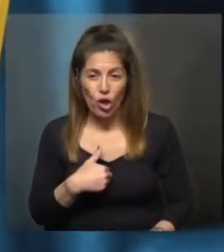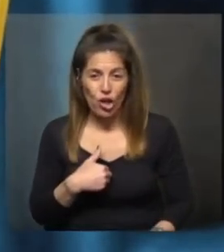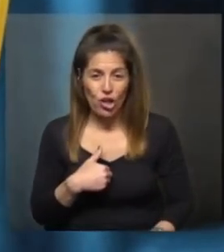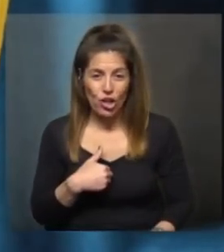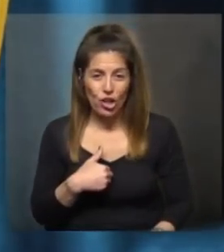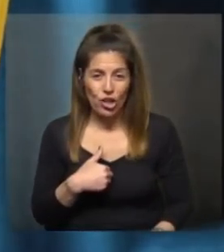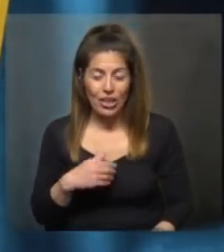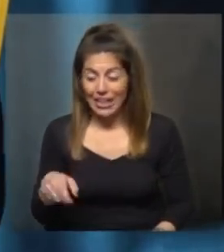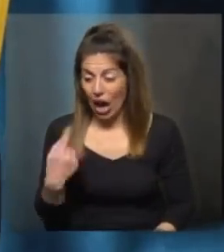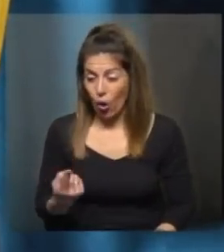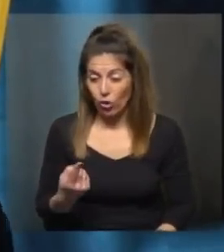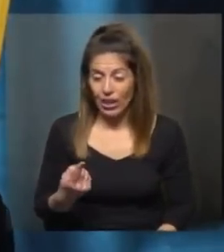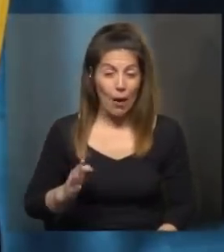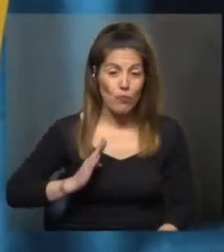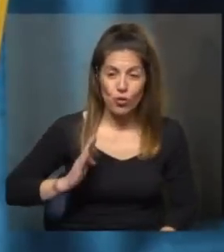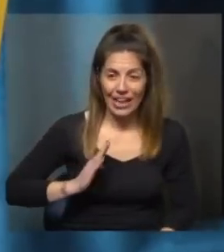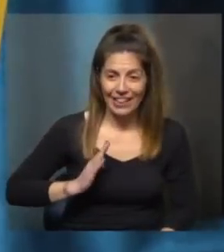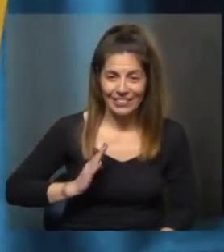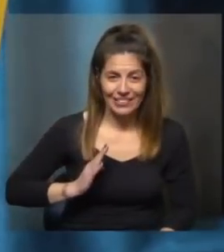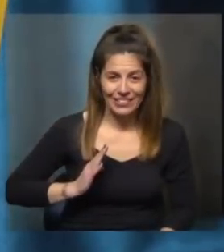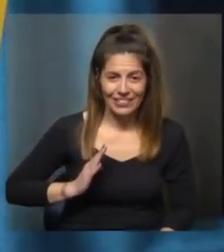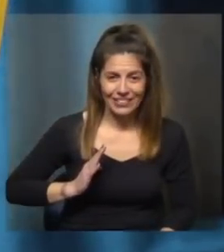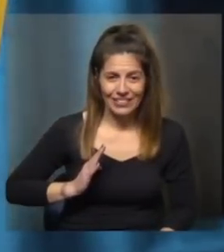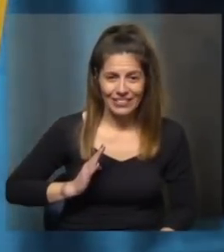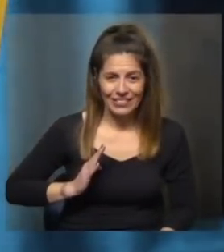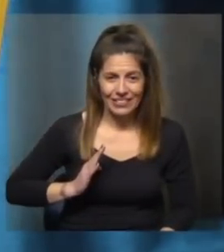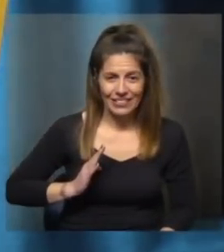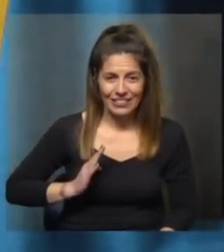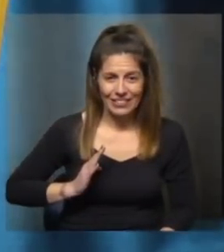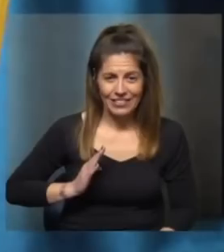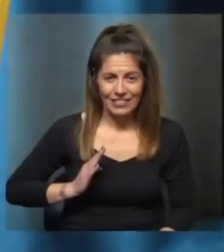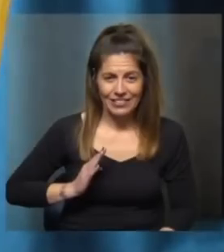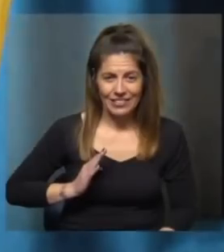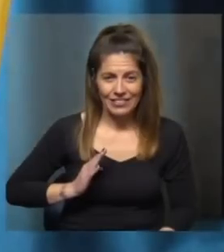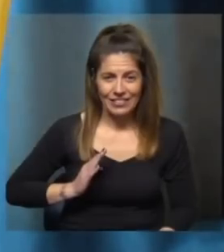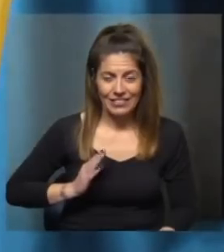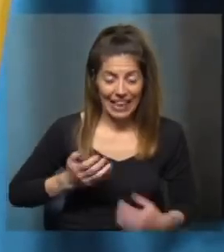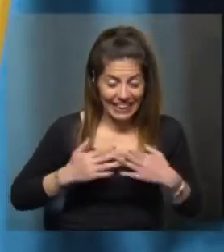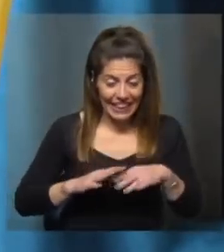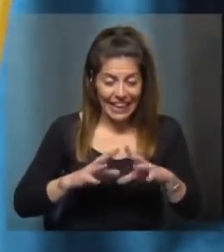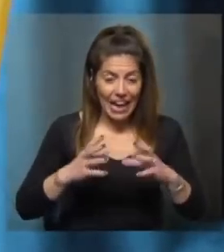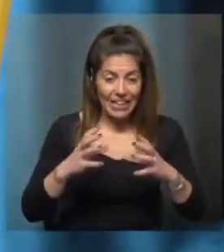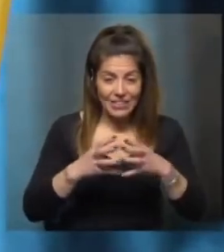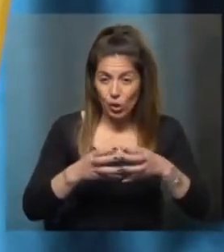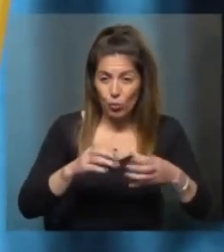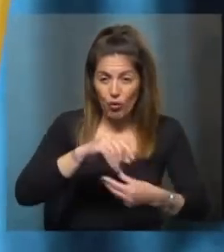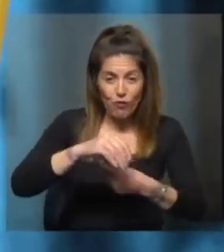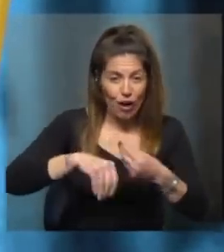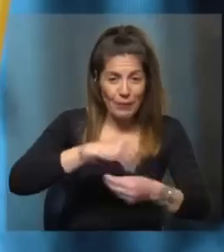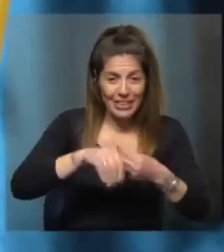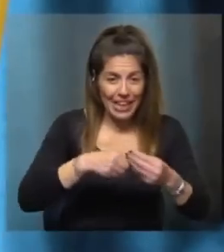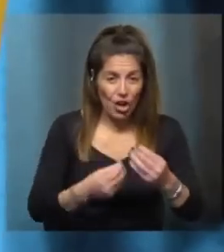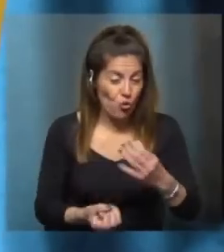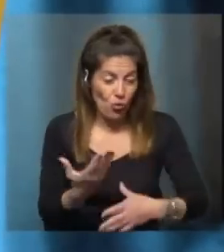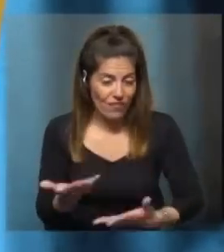ocupa la otra fémina que conforma ese núcleo familiar nuevo